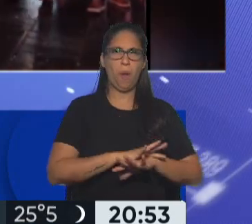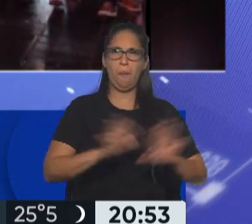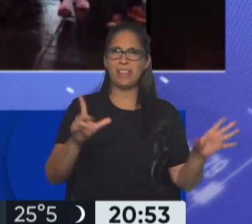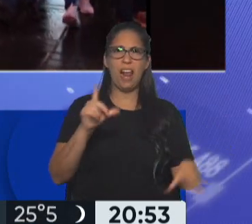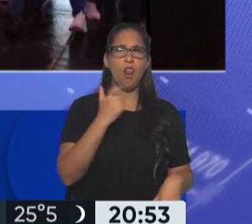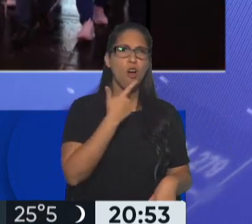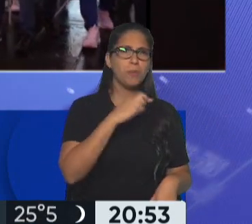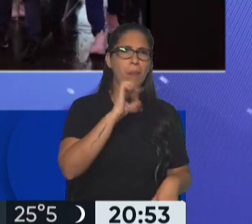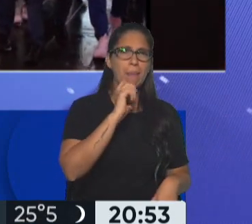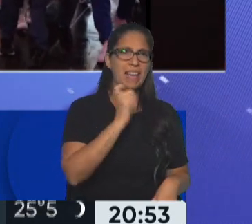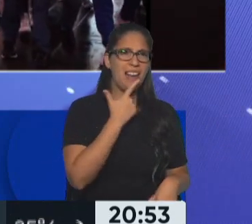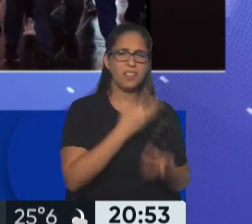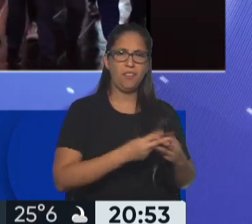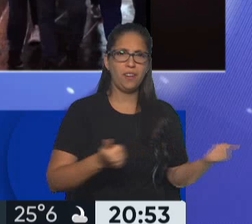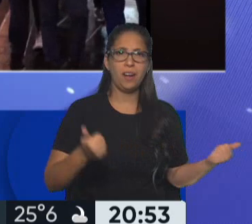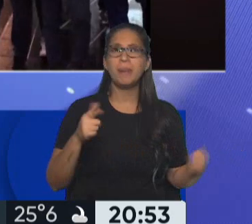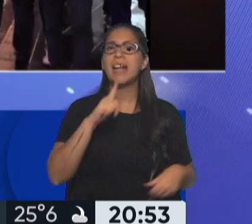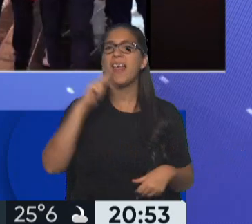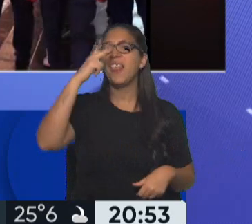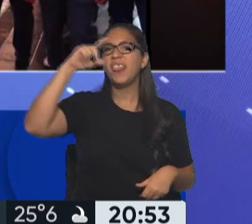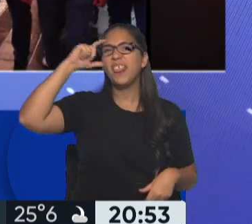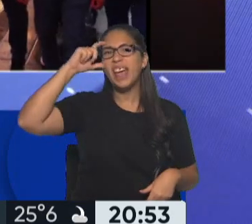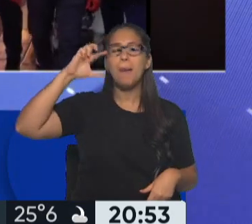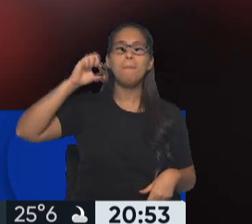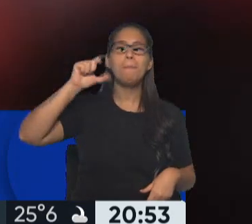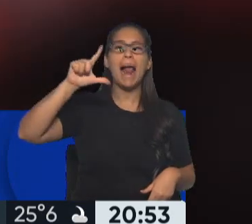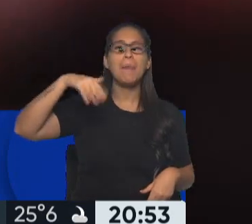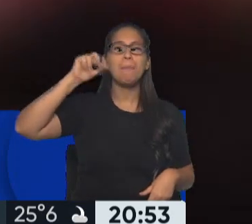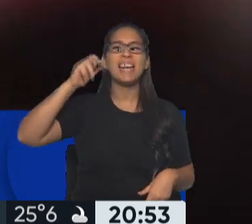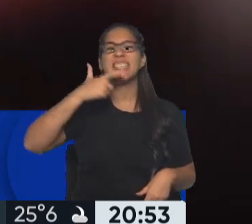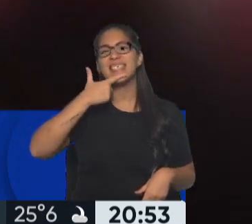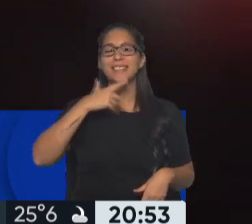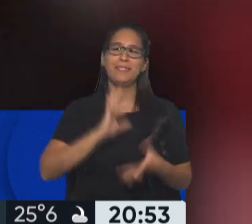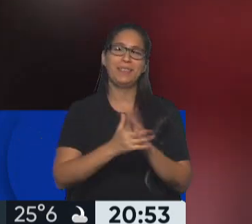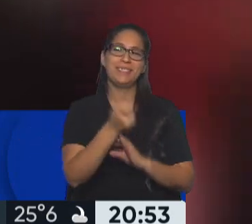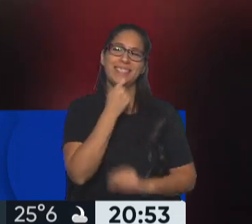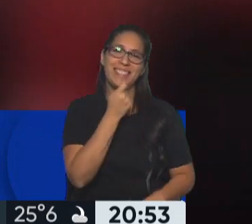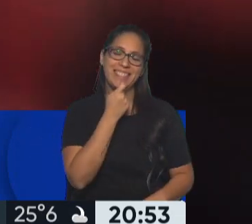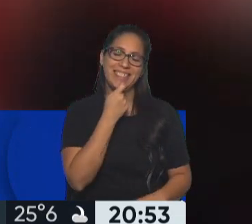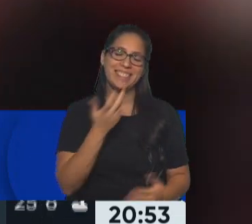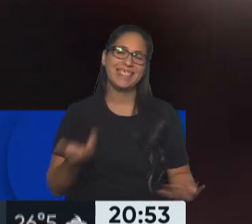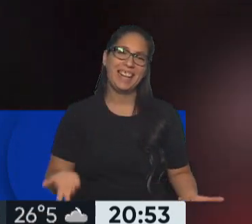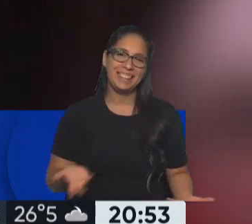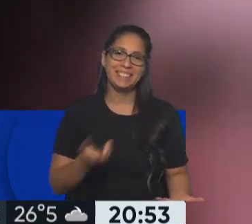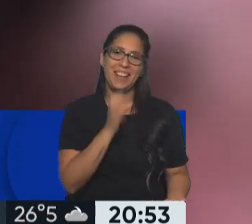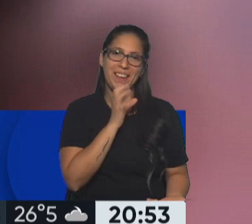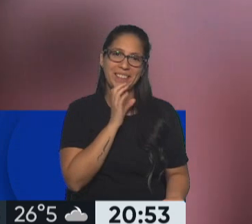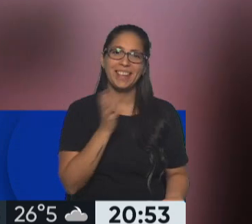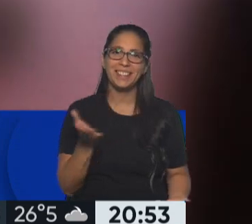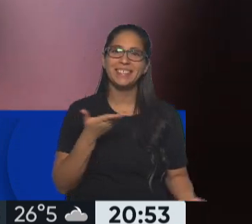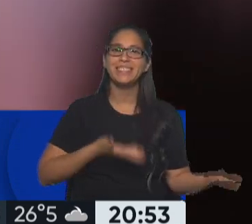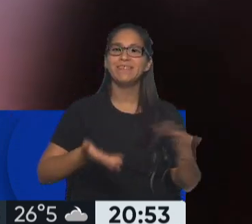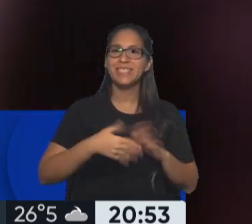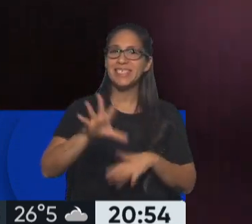Palmeras para llamarse The Palmers. Bueno, ahí está un poco el humor de esta banda que comparten con nosotros